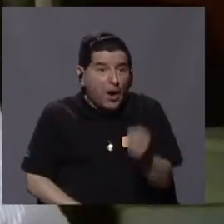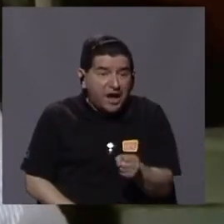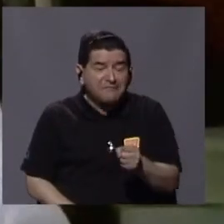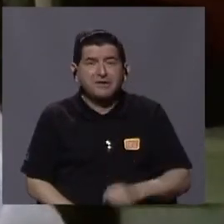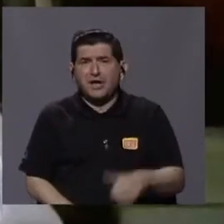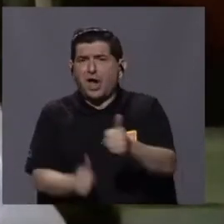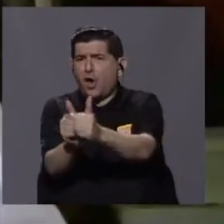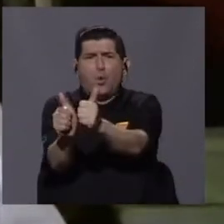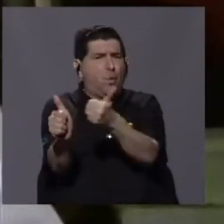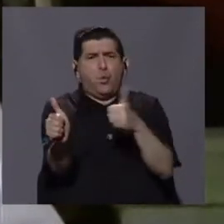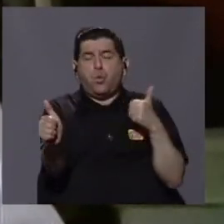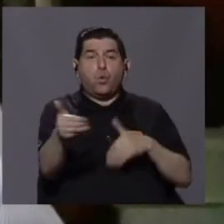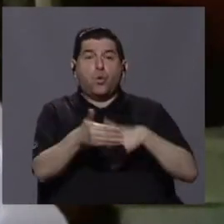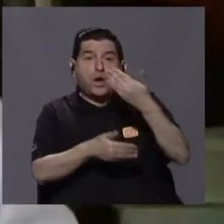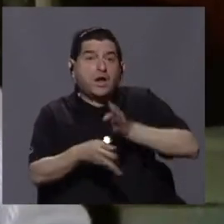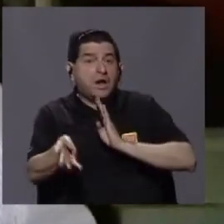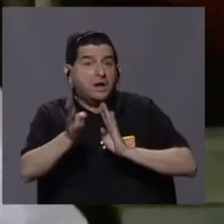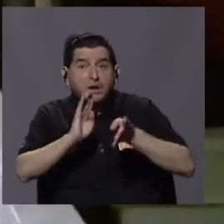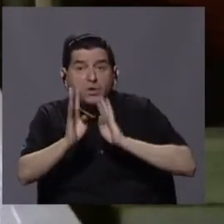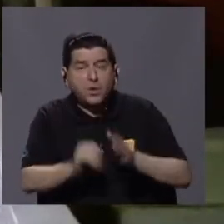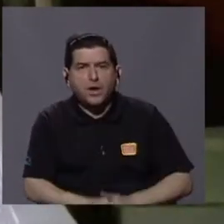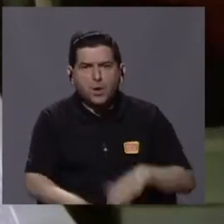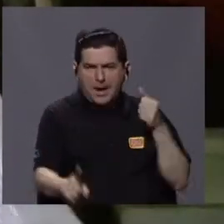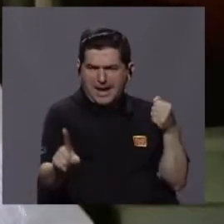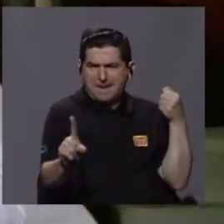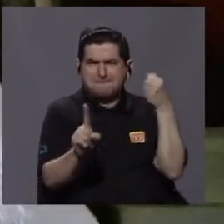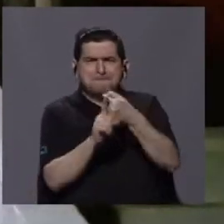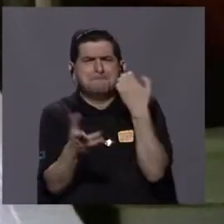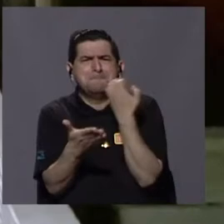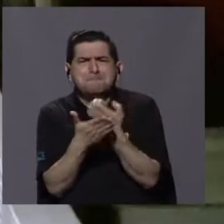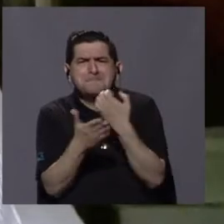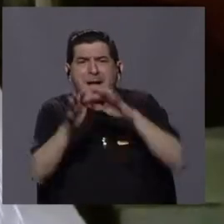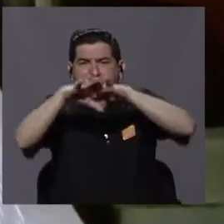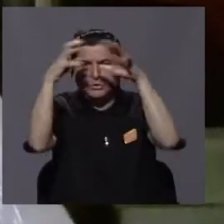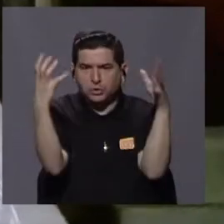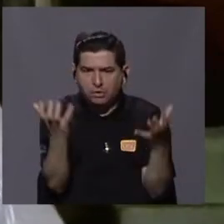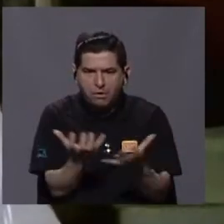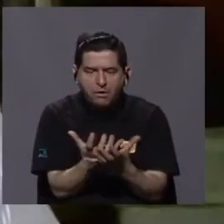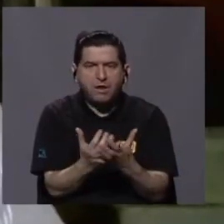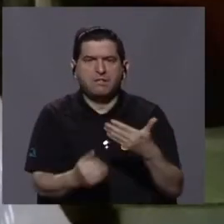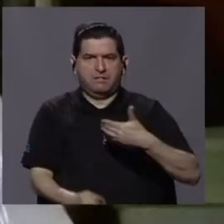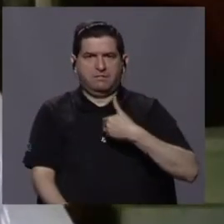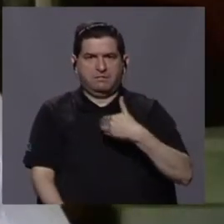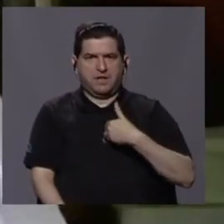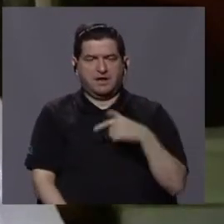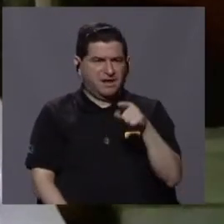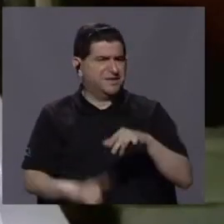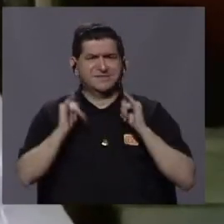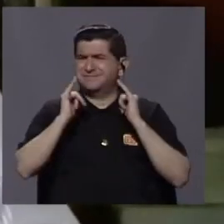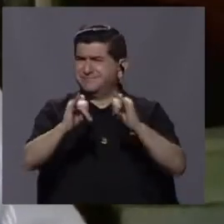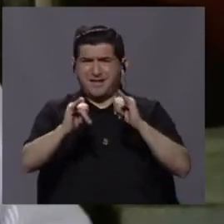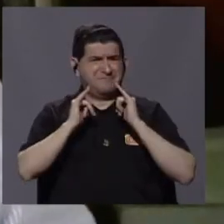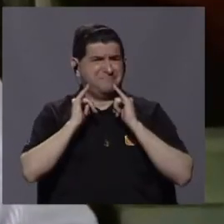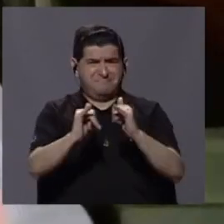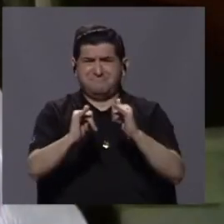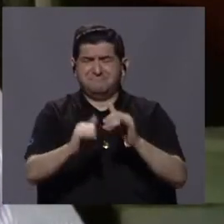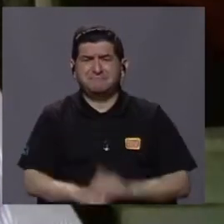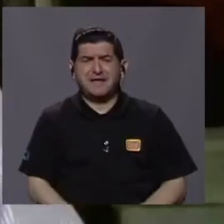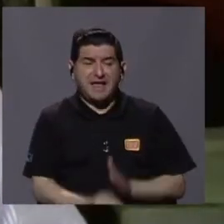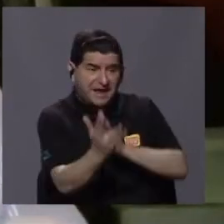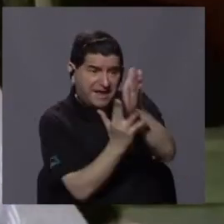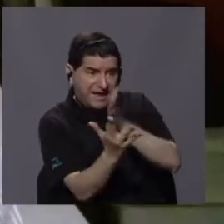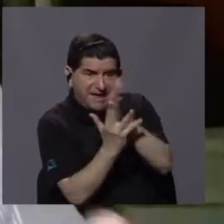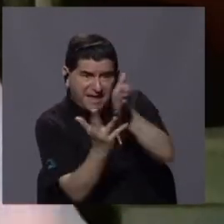y luego hablaremos más adelante qué impacto económico global tiene esta desigualdad en la en el